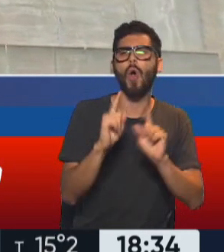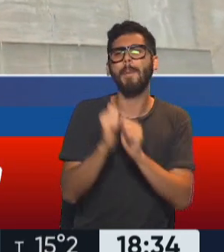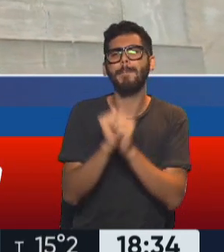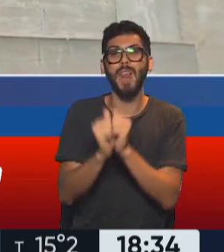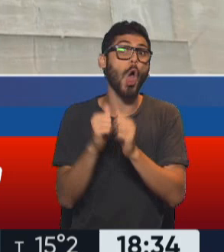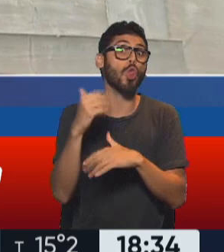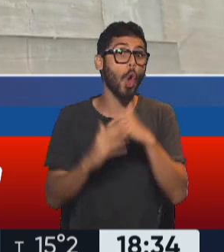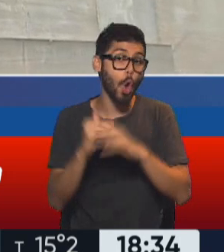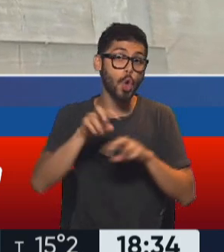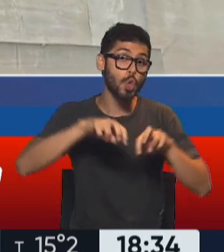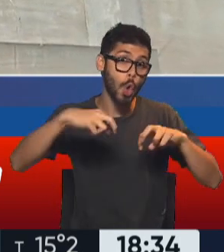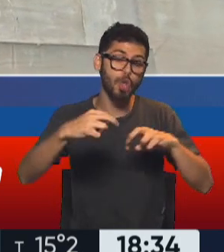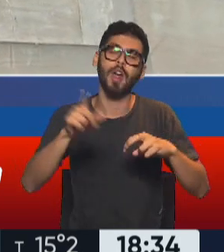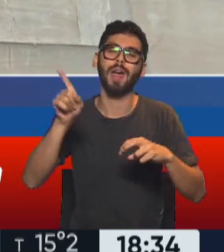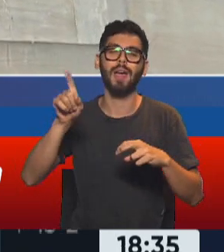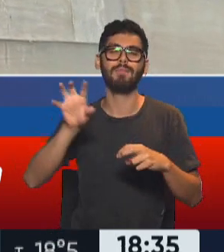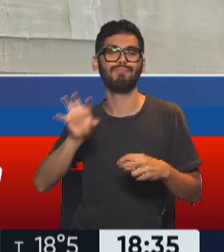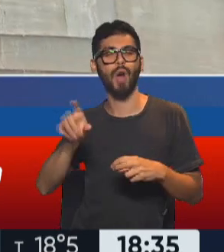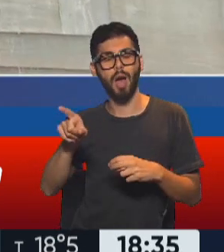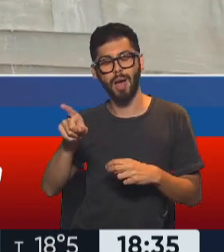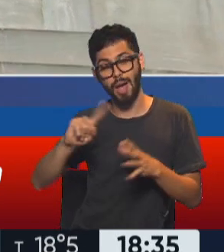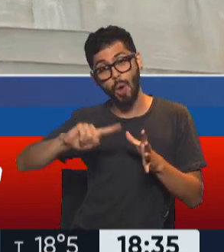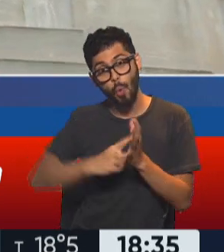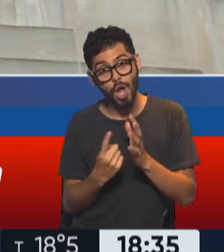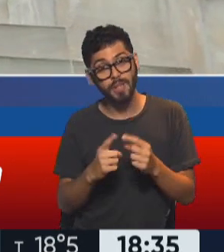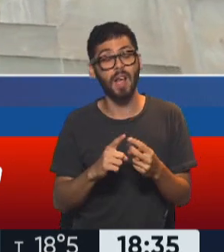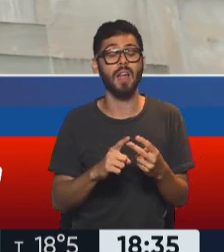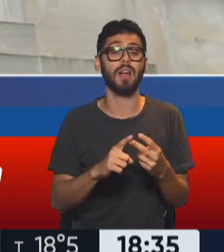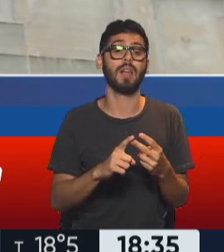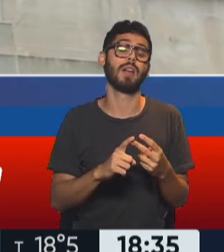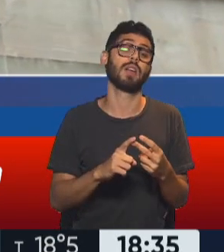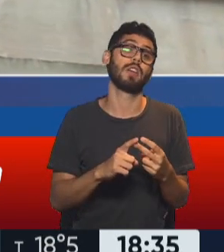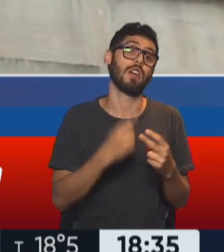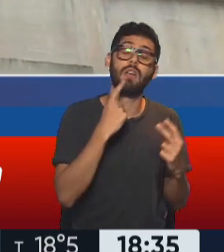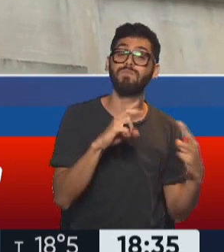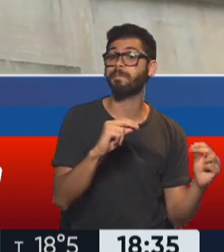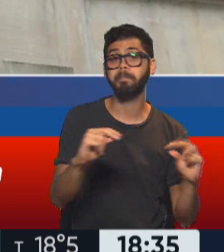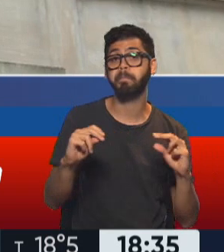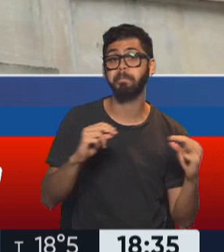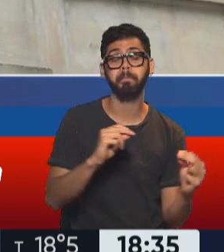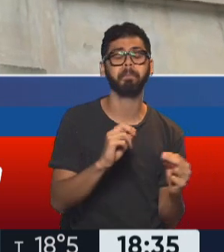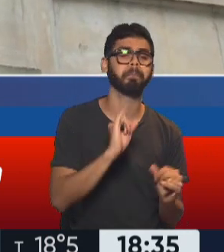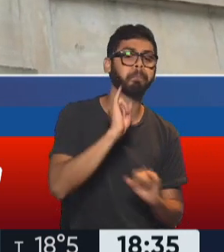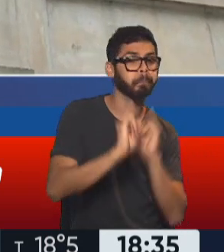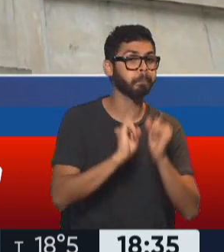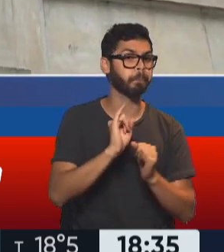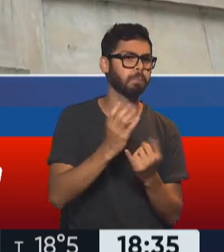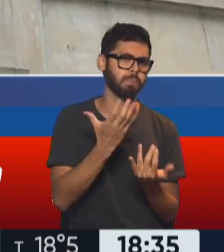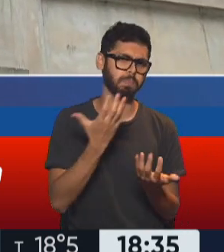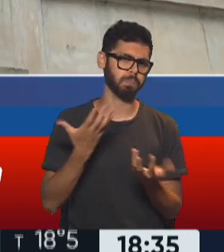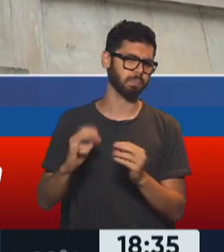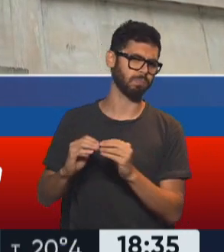la construcción de la provincia de Buenos Aires, hablando, manifestando en contra